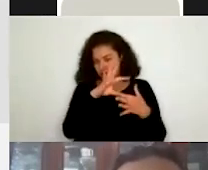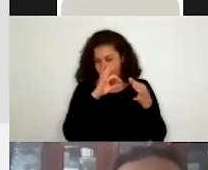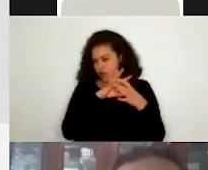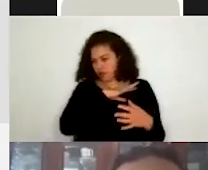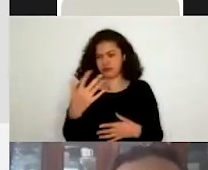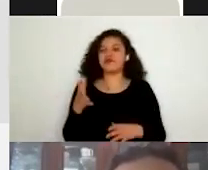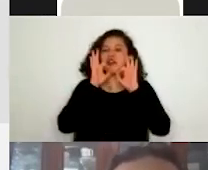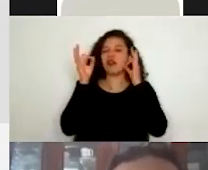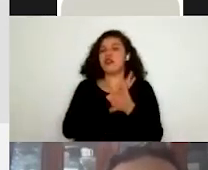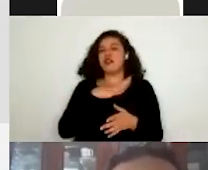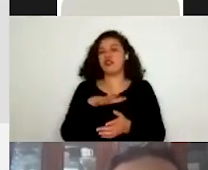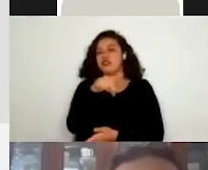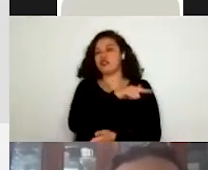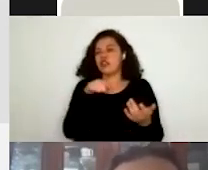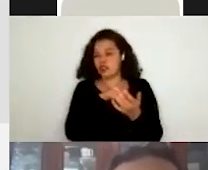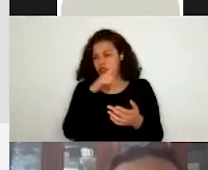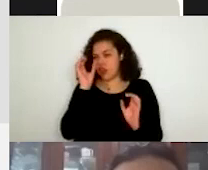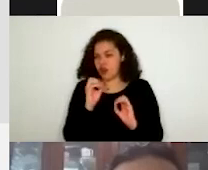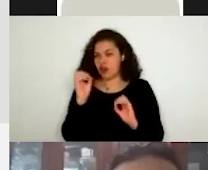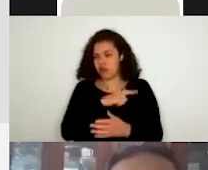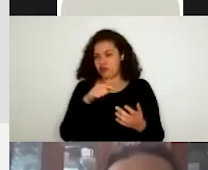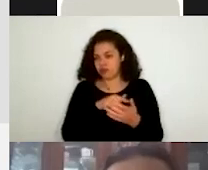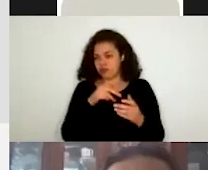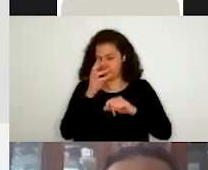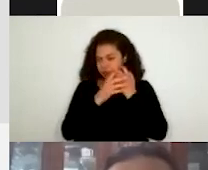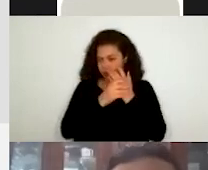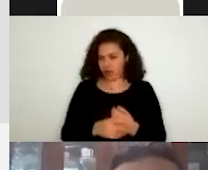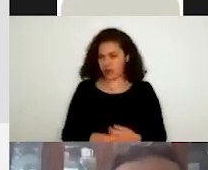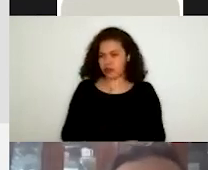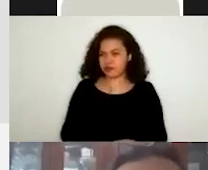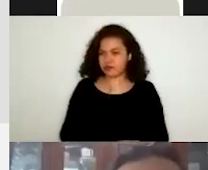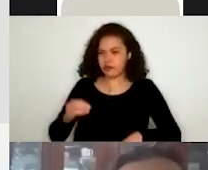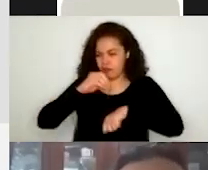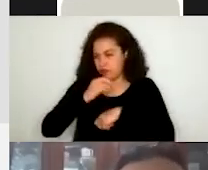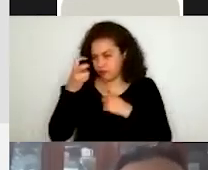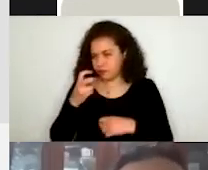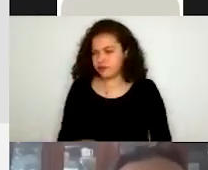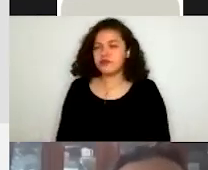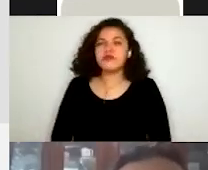general las instalaciones del establecimiento o inmueble señalando lo siguiente, perdón.